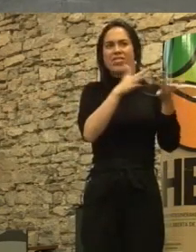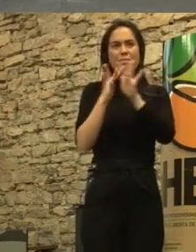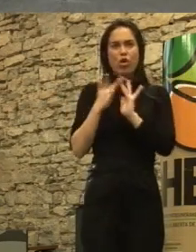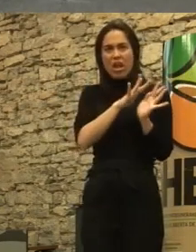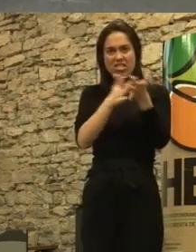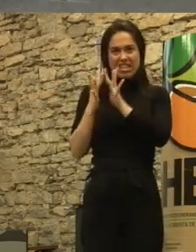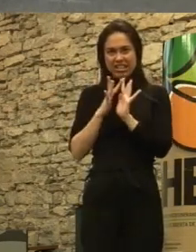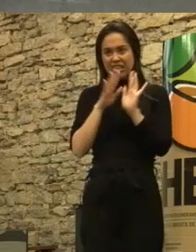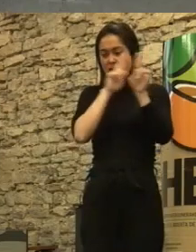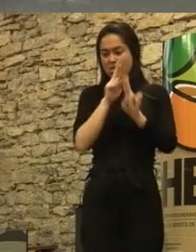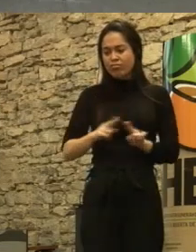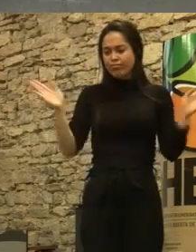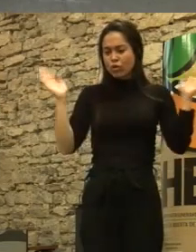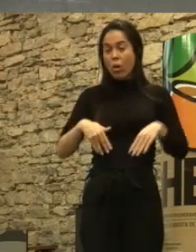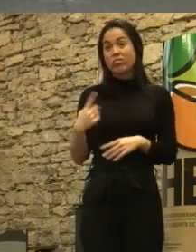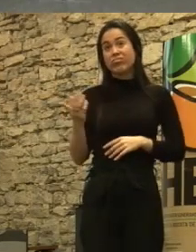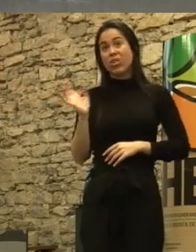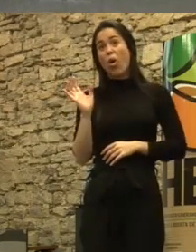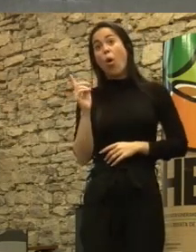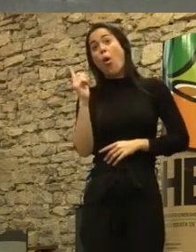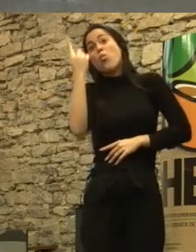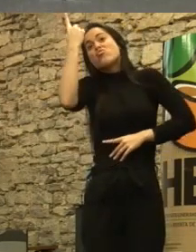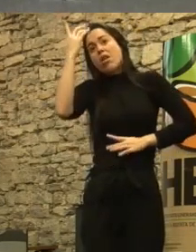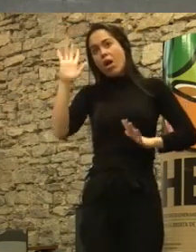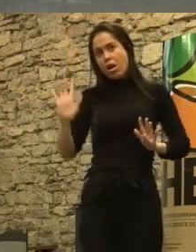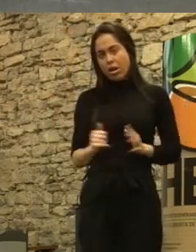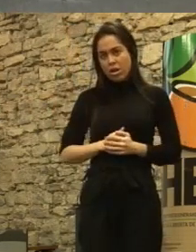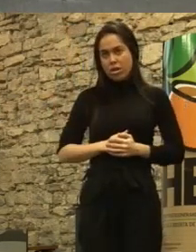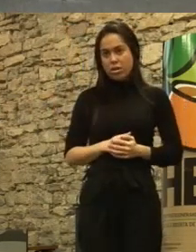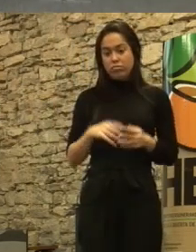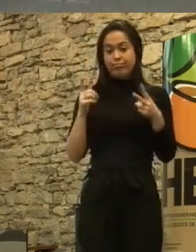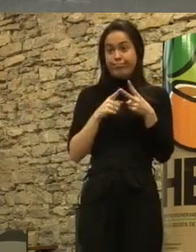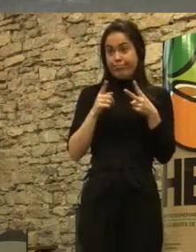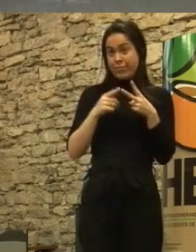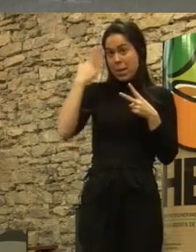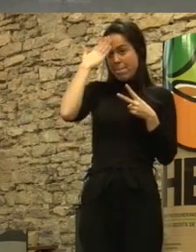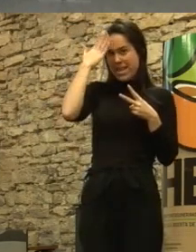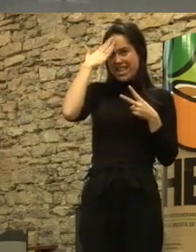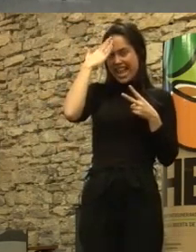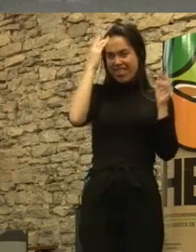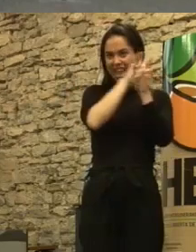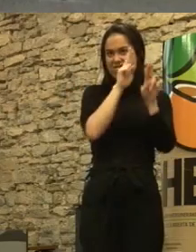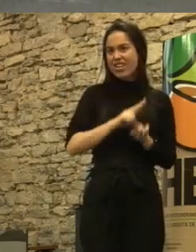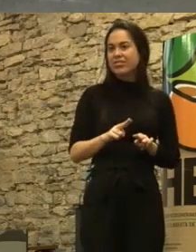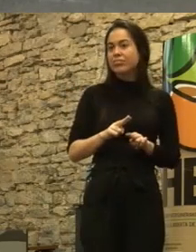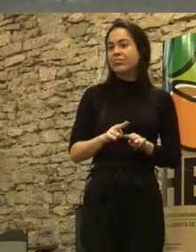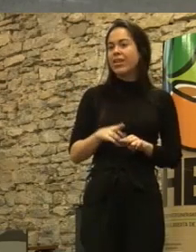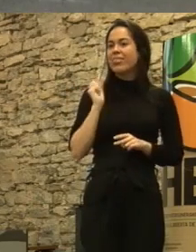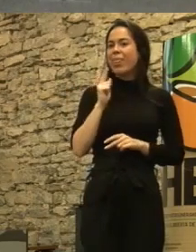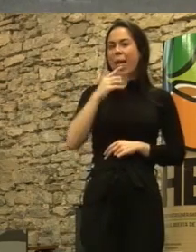internacionales, no hay mujeres, o una. Ese es un aspecto. Dos, la mentalidad de la política internacional es la mentalidad de los